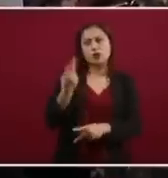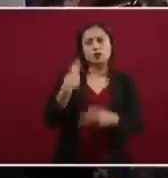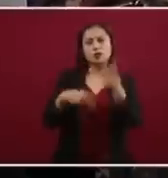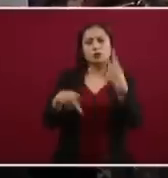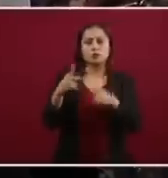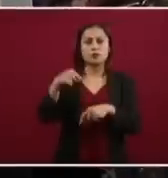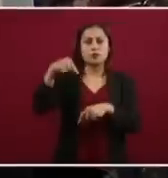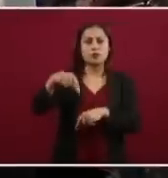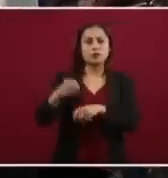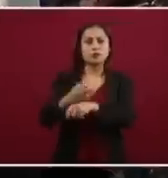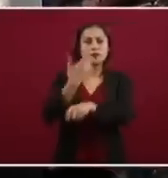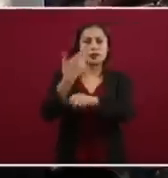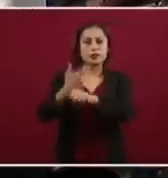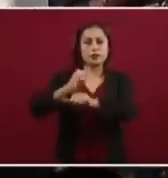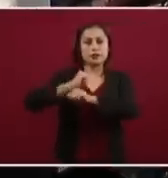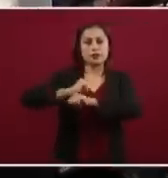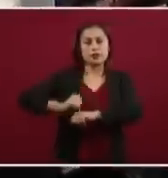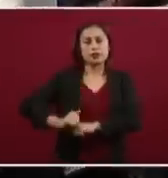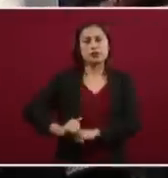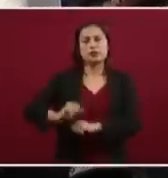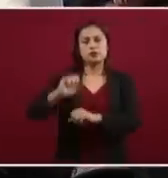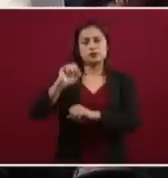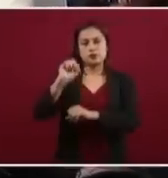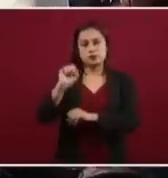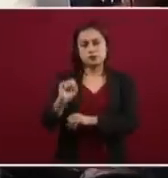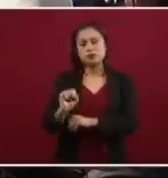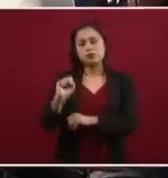Seguridad Pública, a Alfonso Durazo.